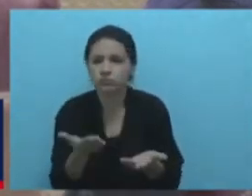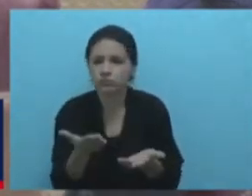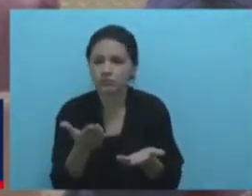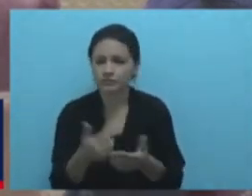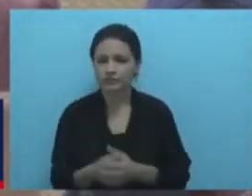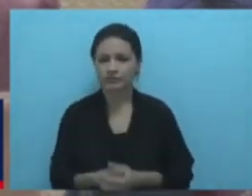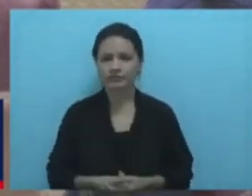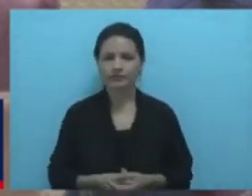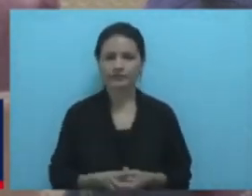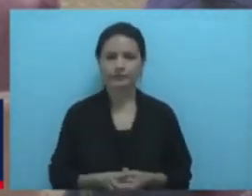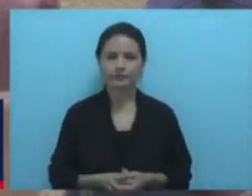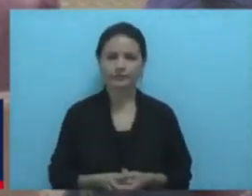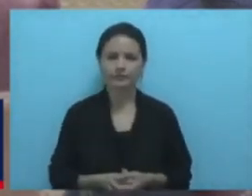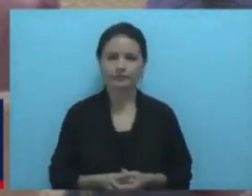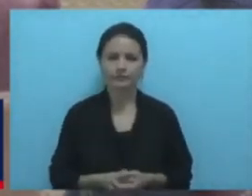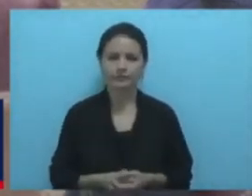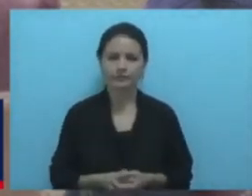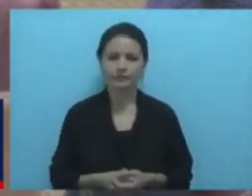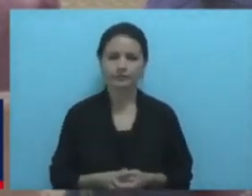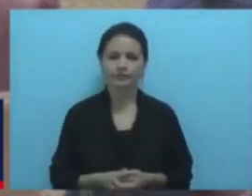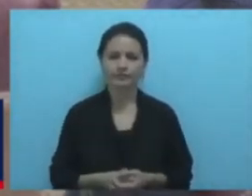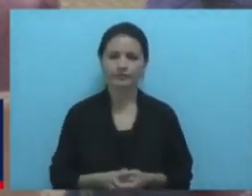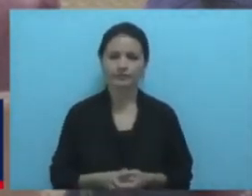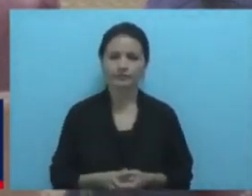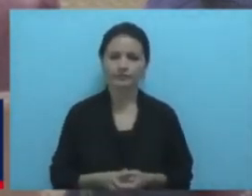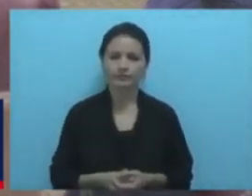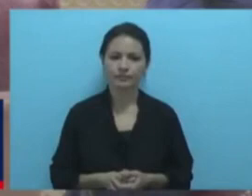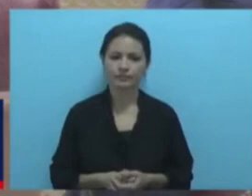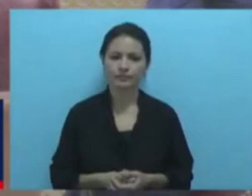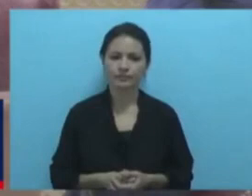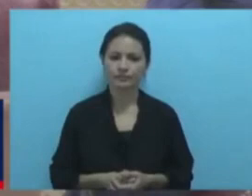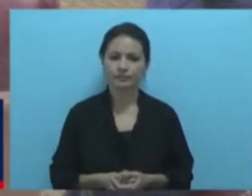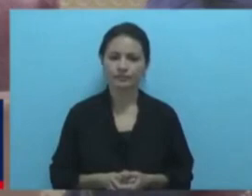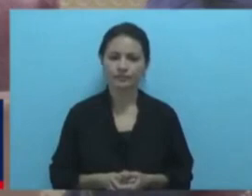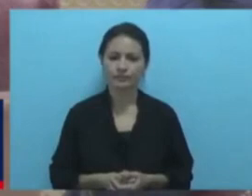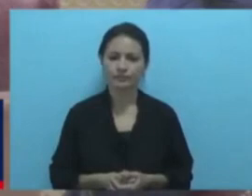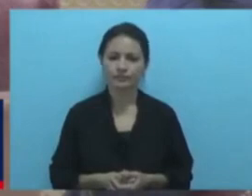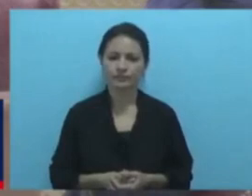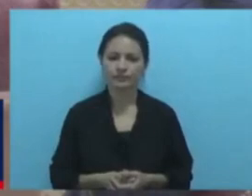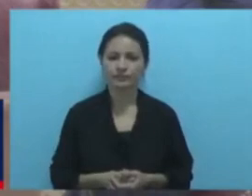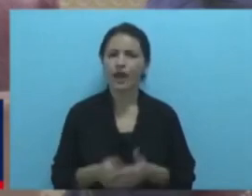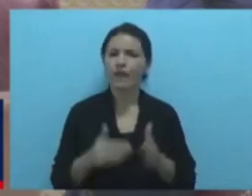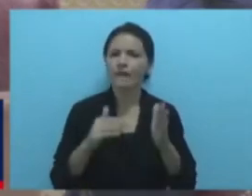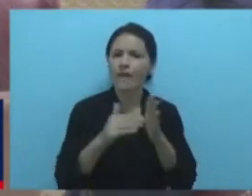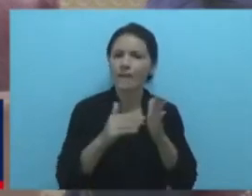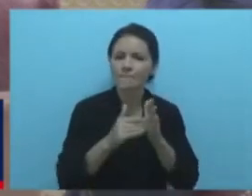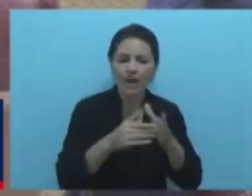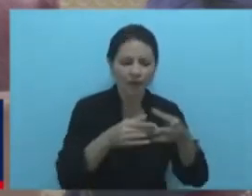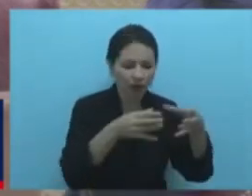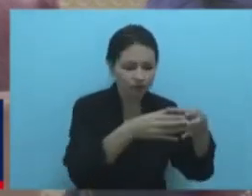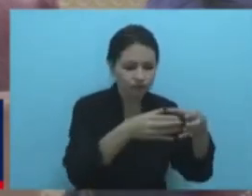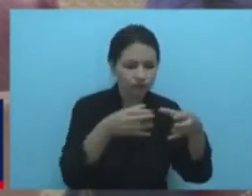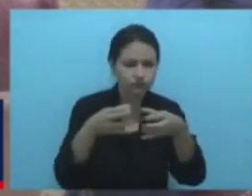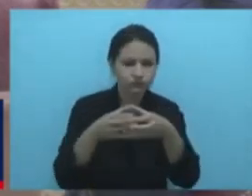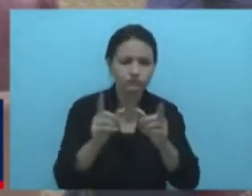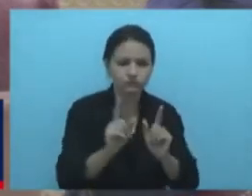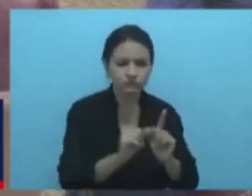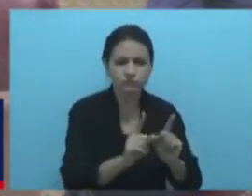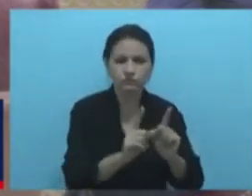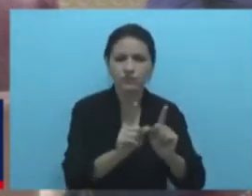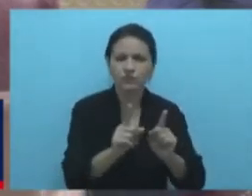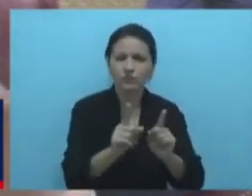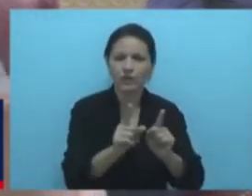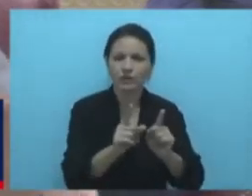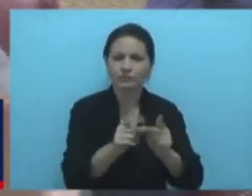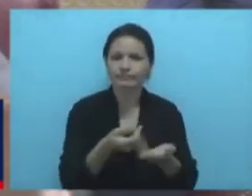han cajoneado en donde decían que eran apretados por las barras de los equipos rosarinos para seguir siendo proveedores del